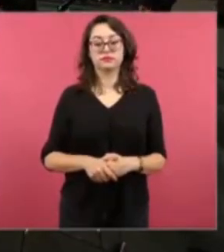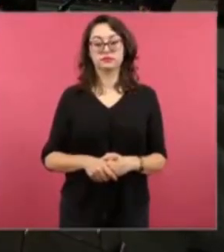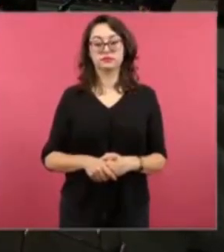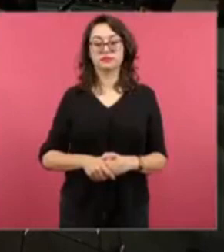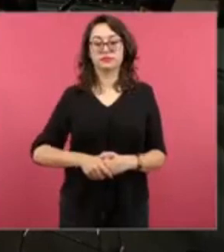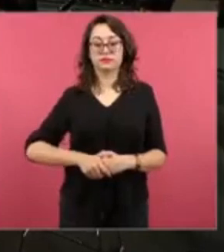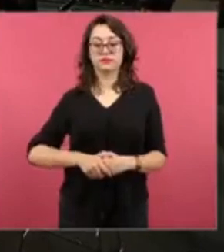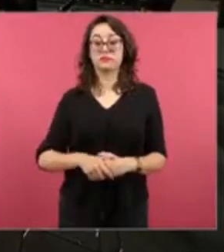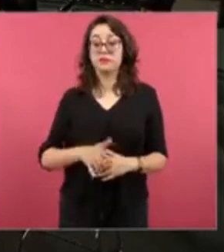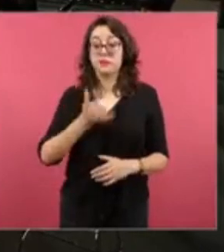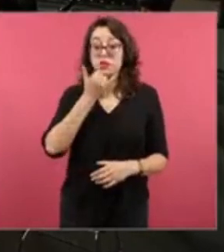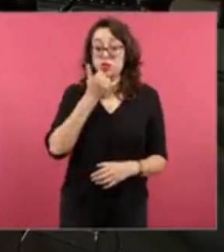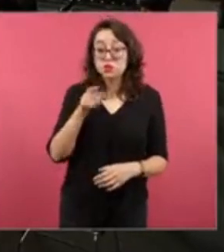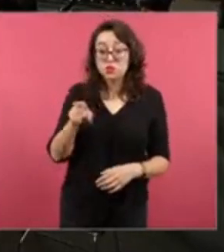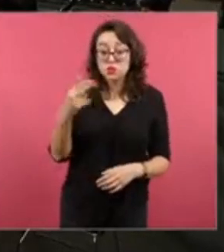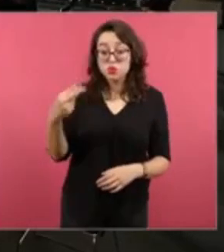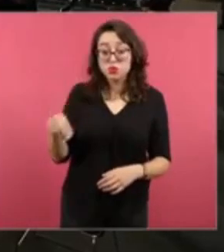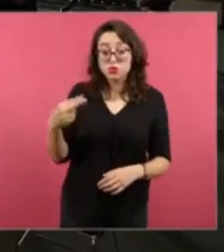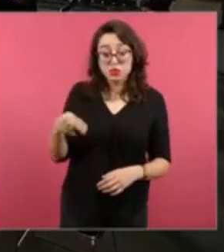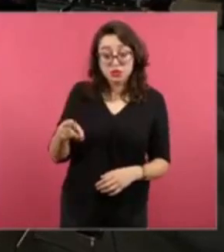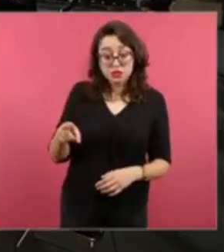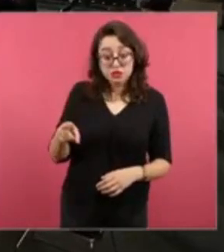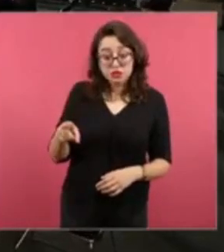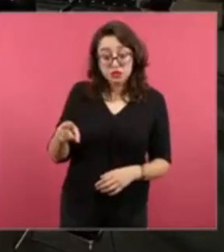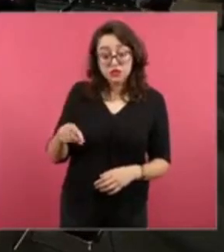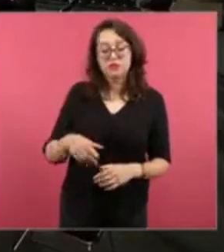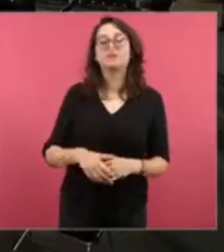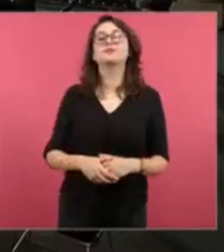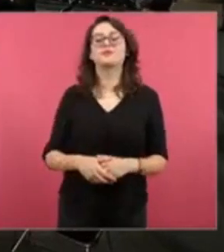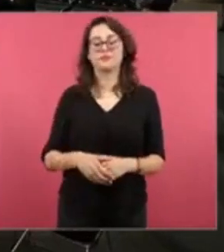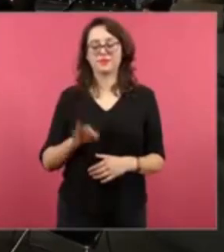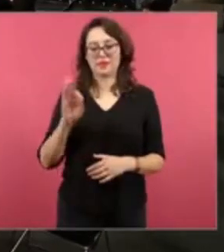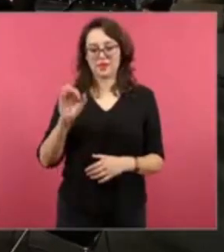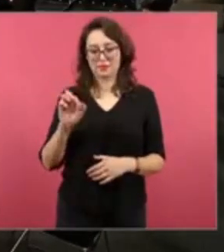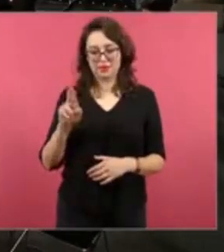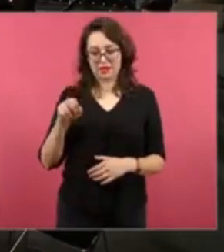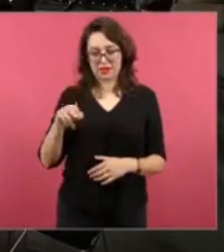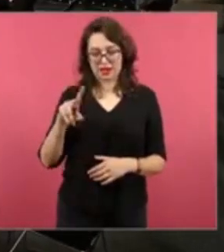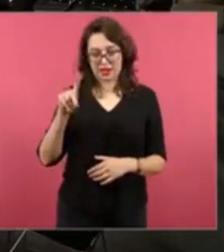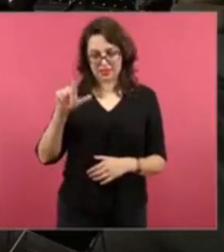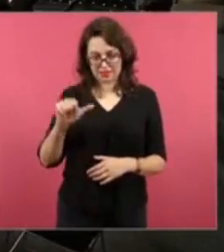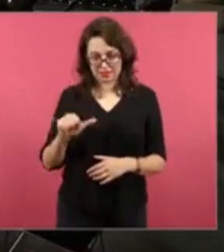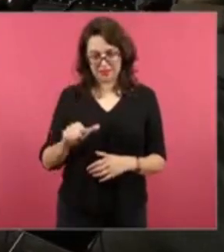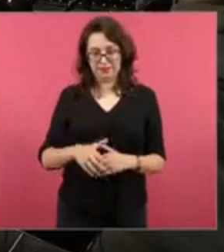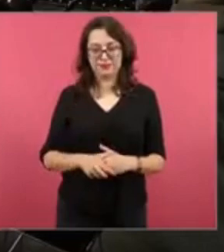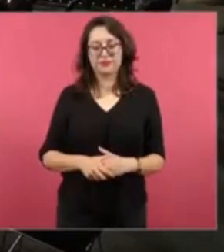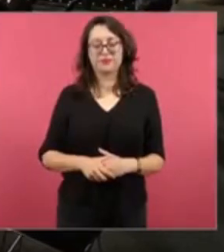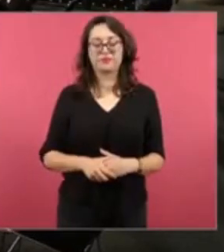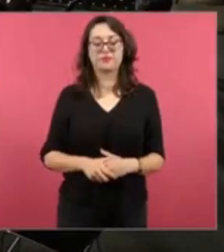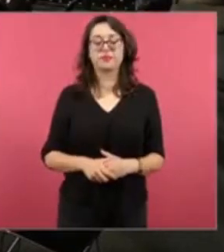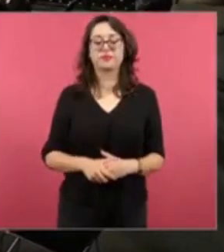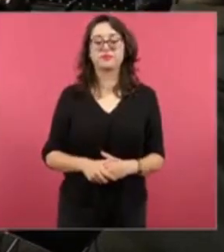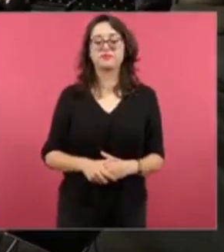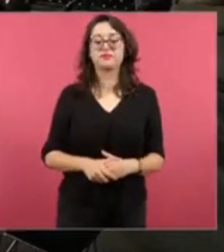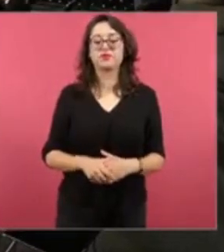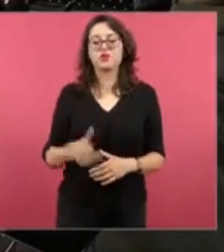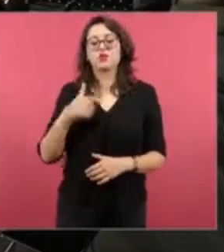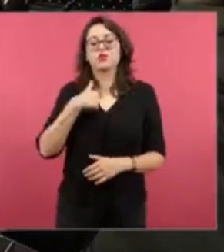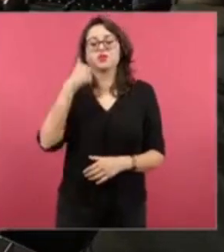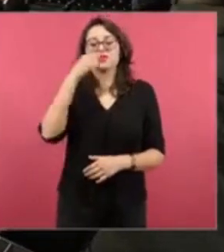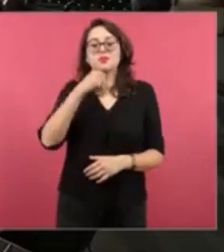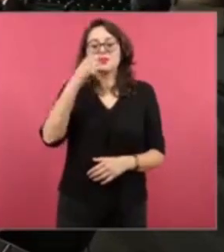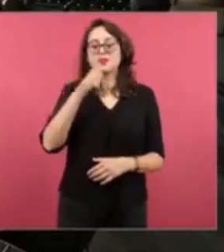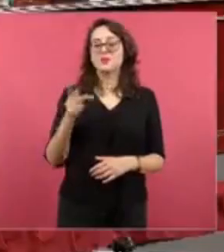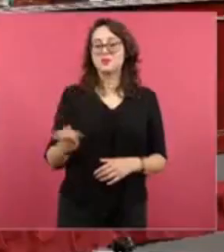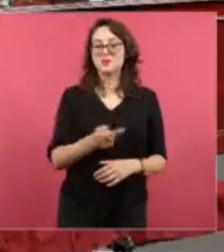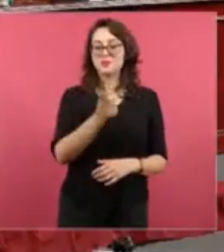No recuerdo su nombre. Fernanda. Señorita Fernanda, bueno, comúnmente casi siempre pregunto los nombres